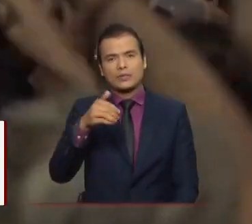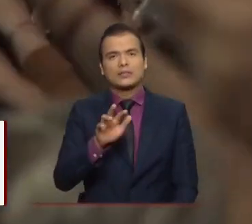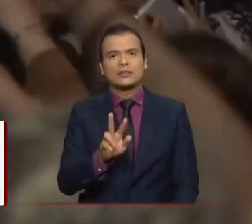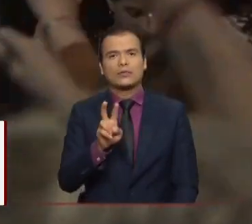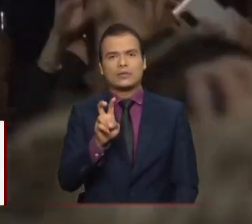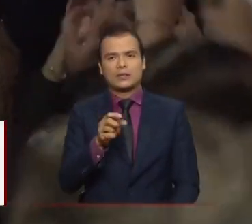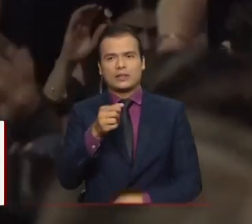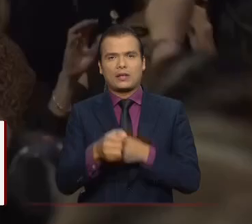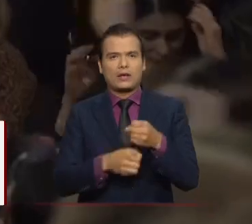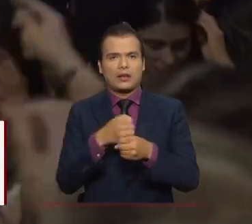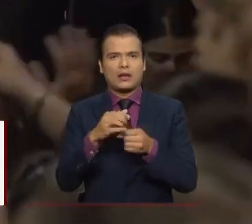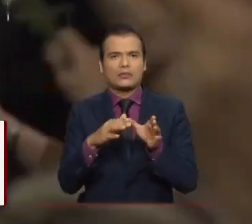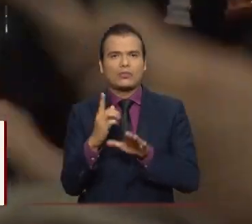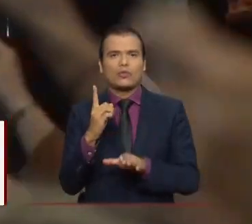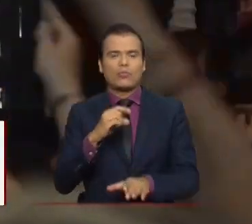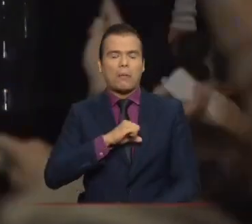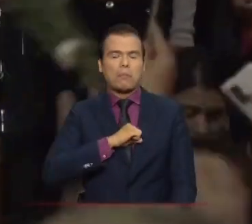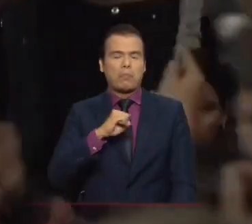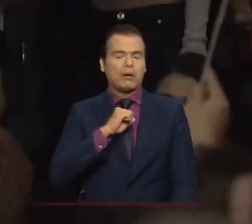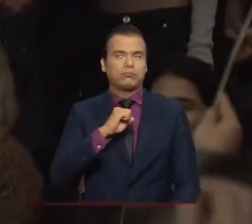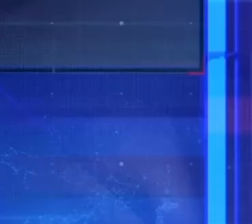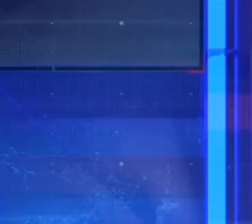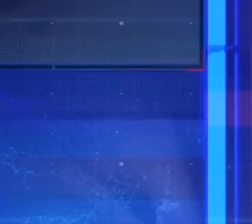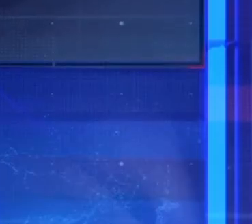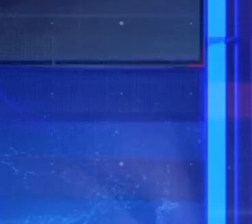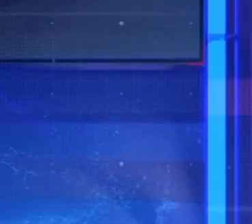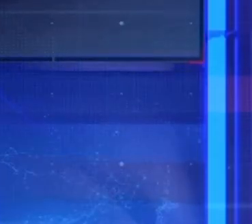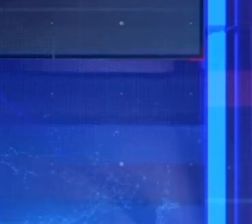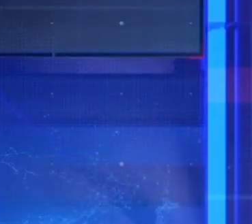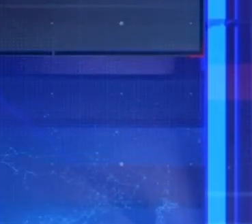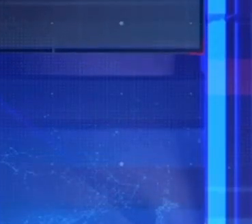edad tras sufrir un síncope y un paro